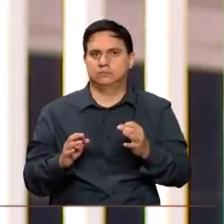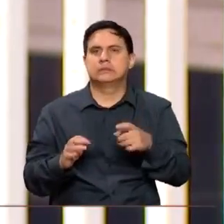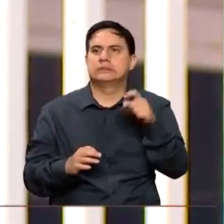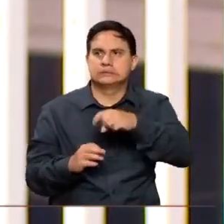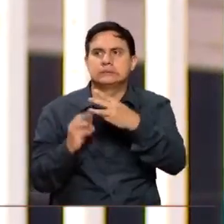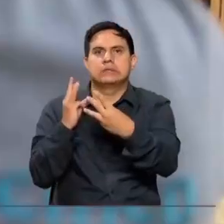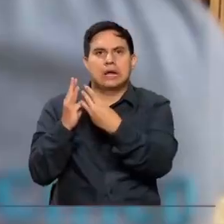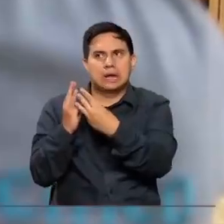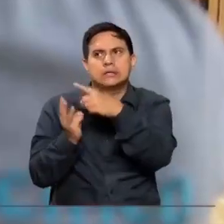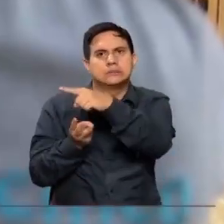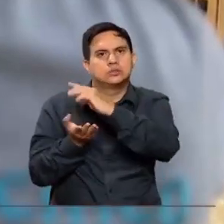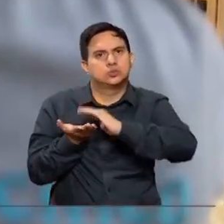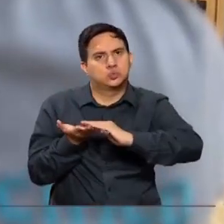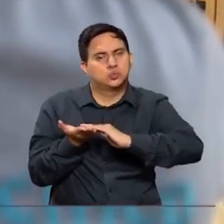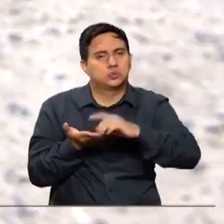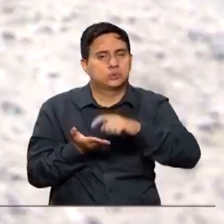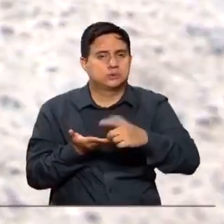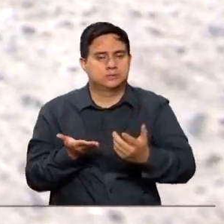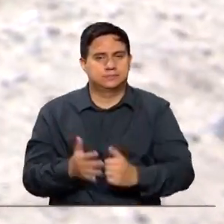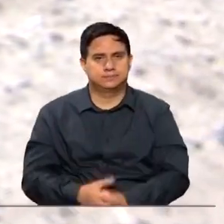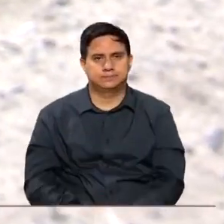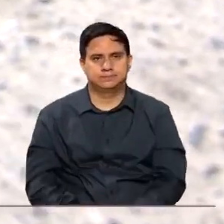solucione cuanto antes esto.